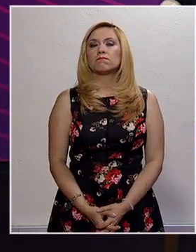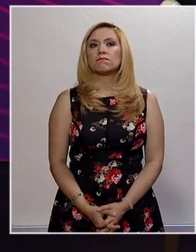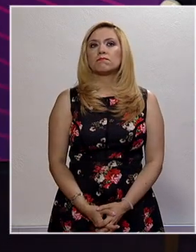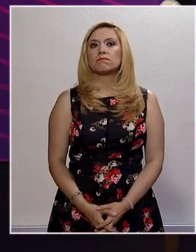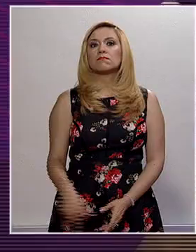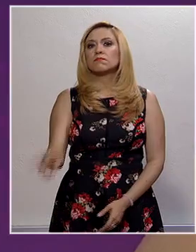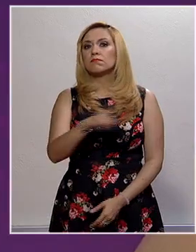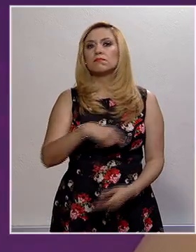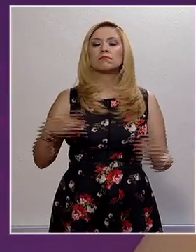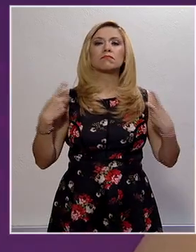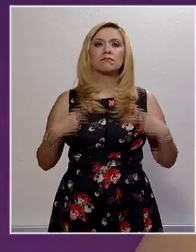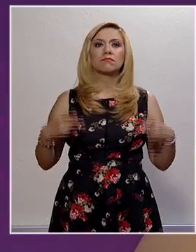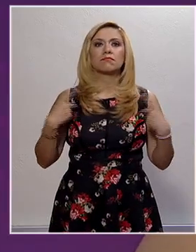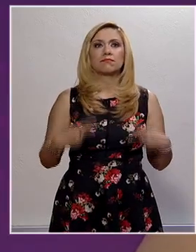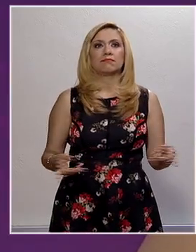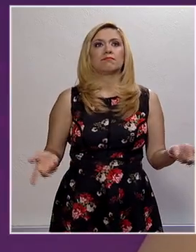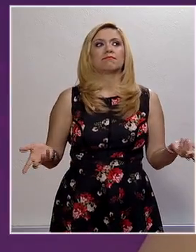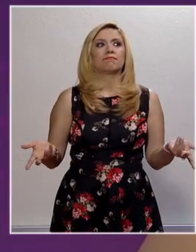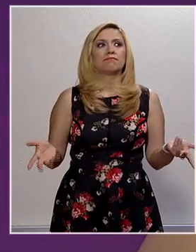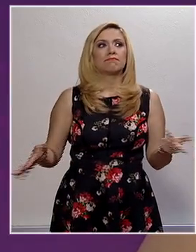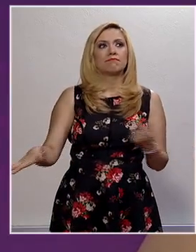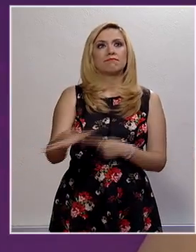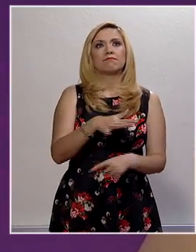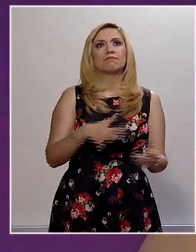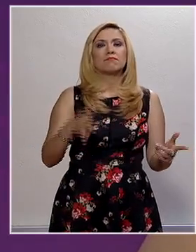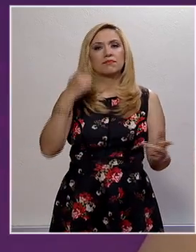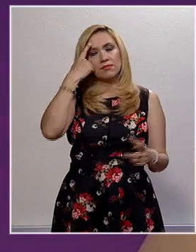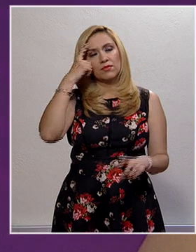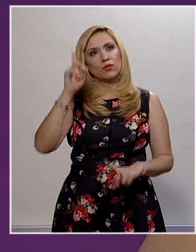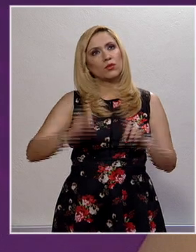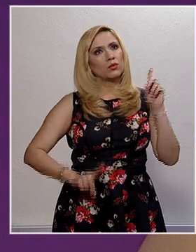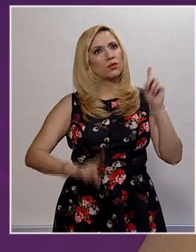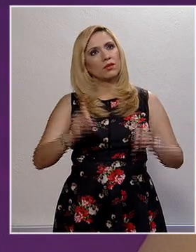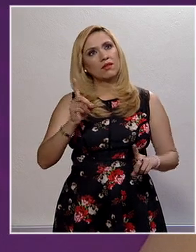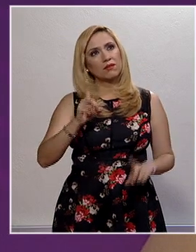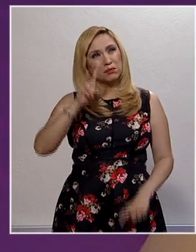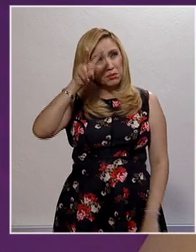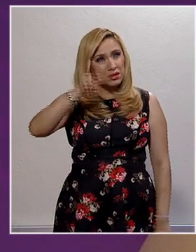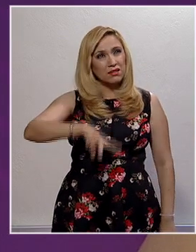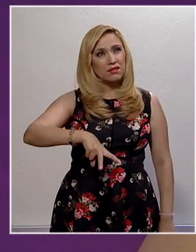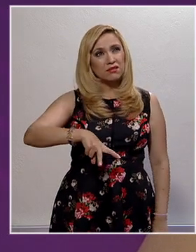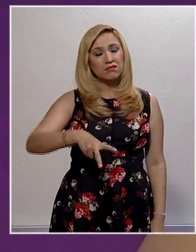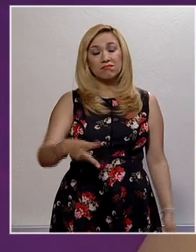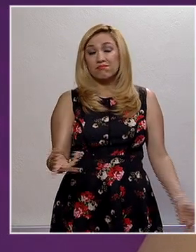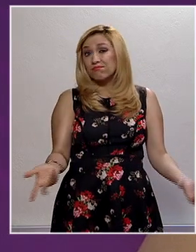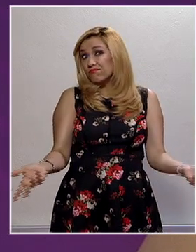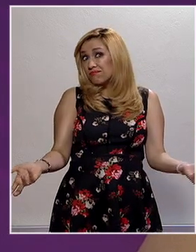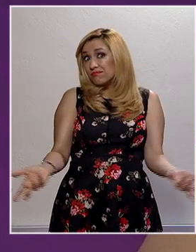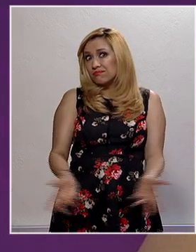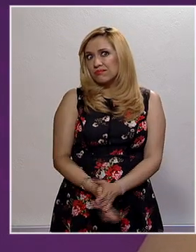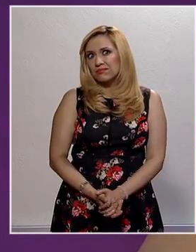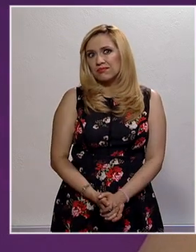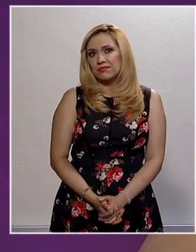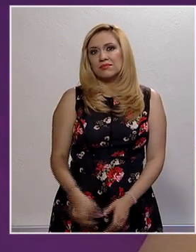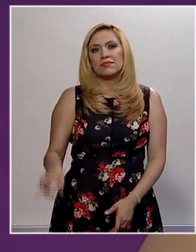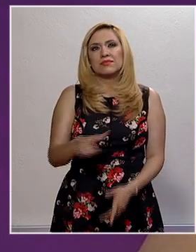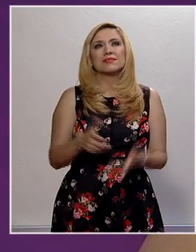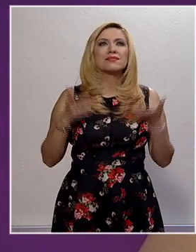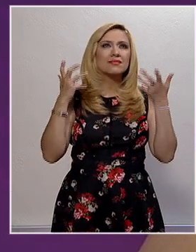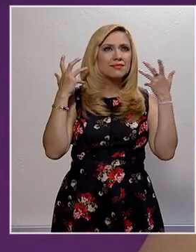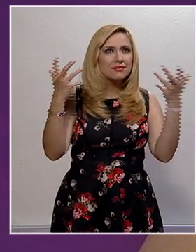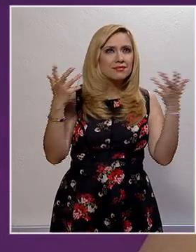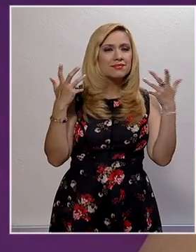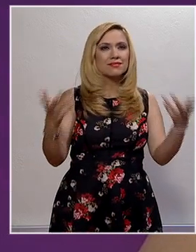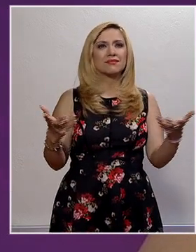pues la sociedad queda con una duda sobre la verdad, ¿no? Entonces, esta aspiración de